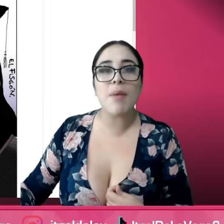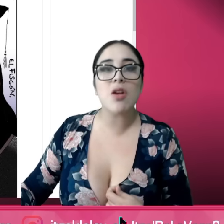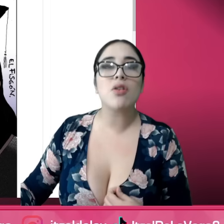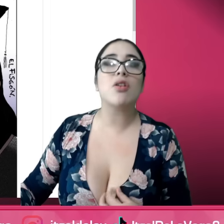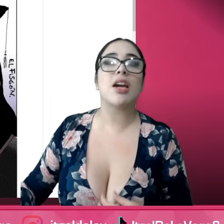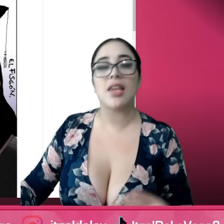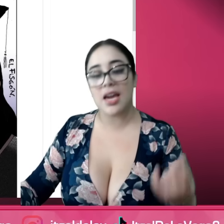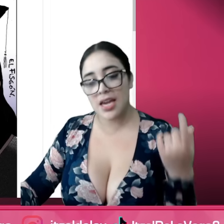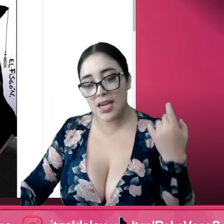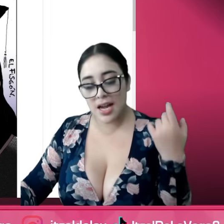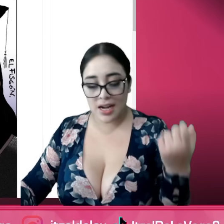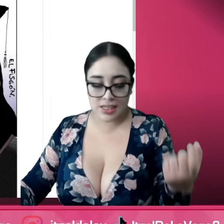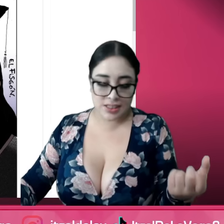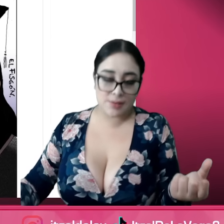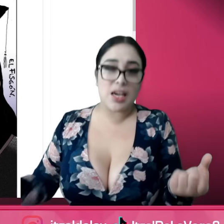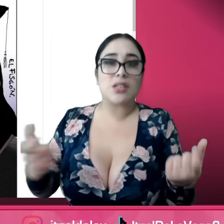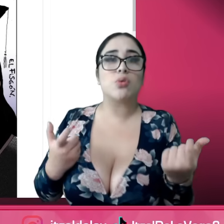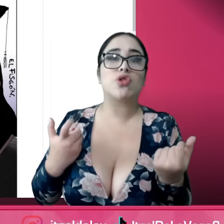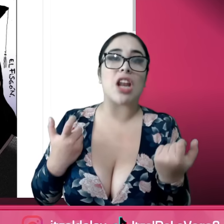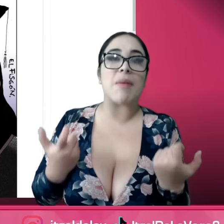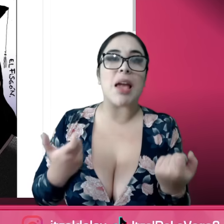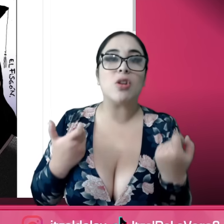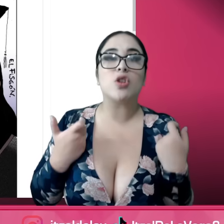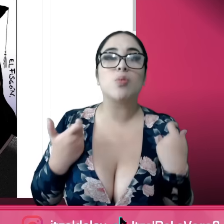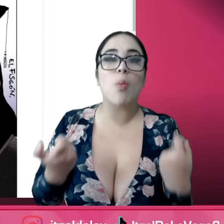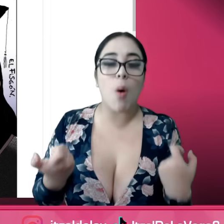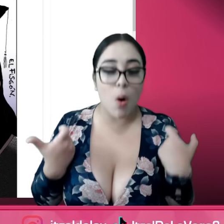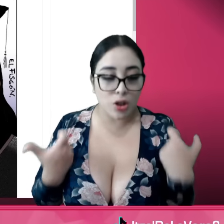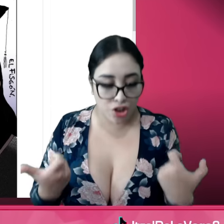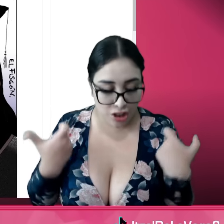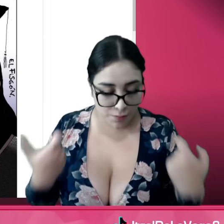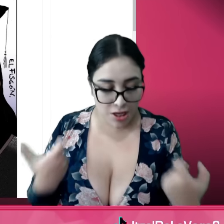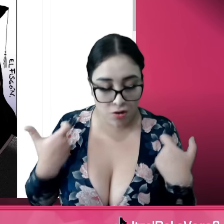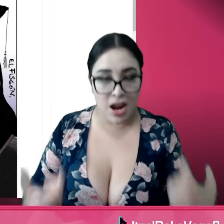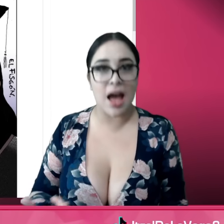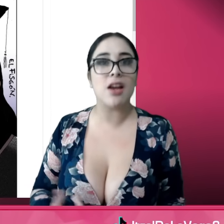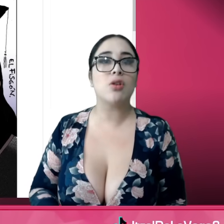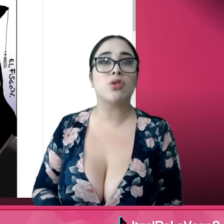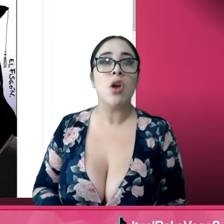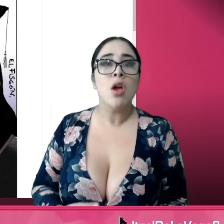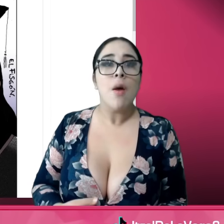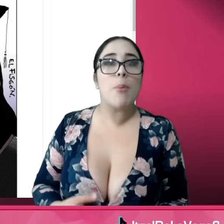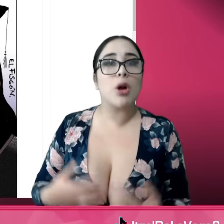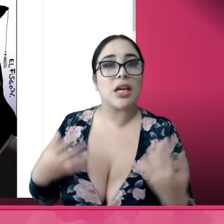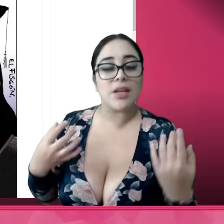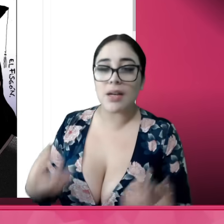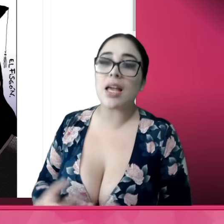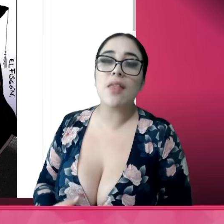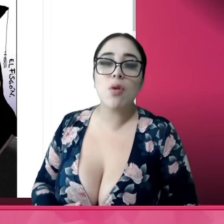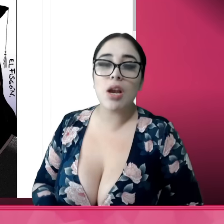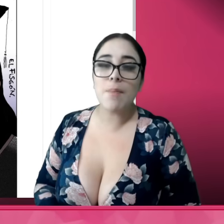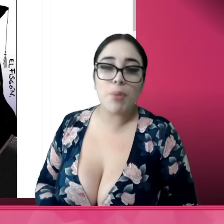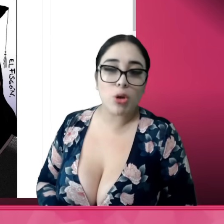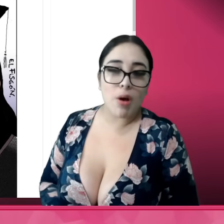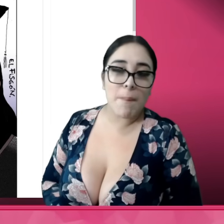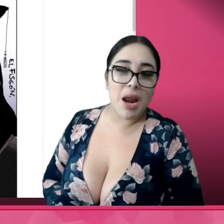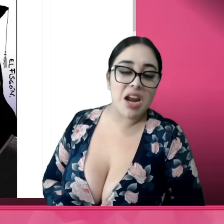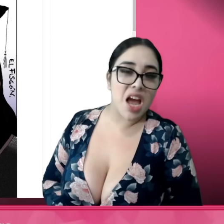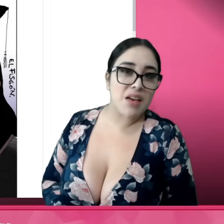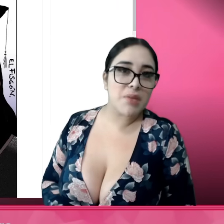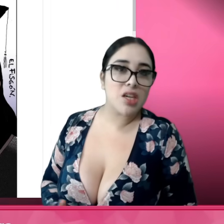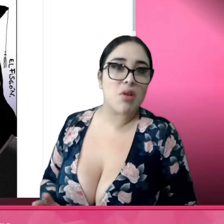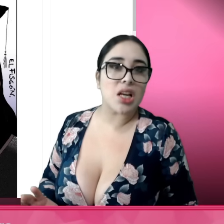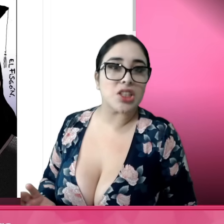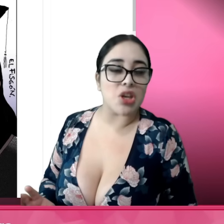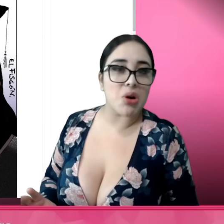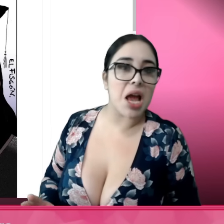valiéndole goma. Yo creo que de ahí ella recibía sus tremendos moches millonarios, porque de verdad no le importó para